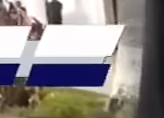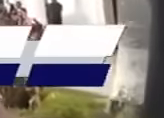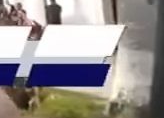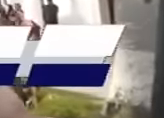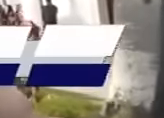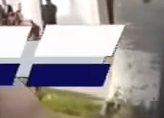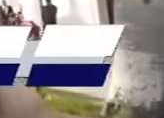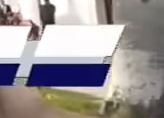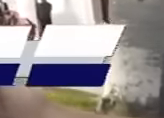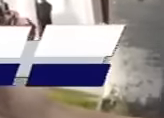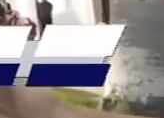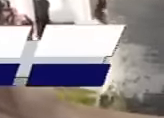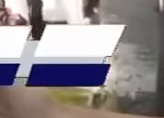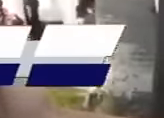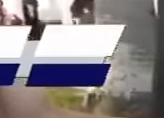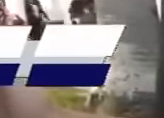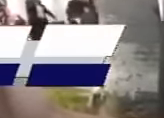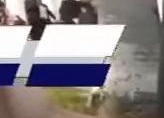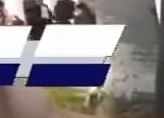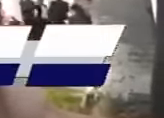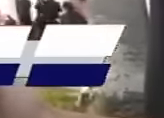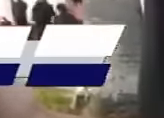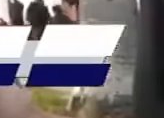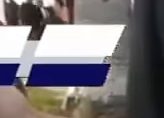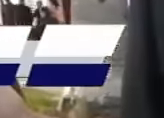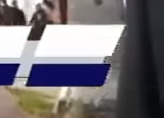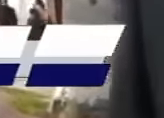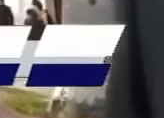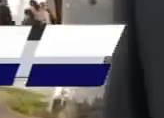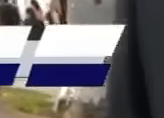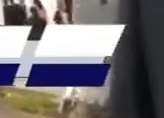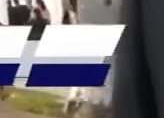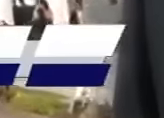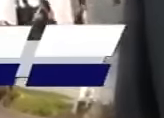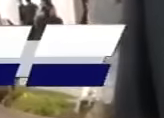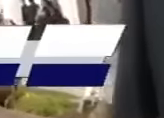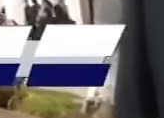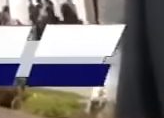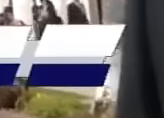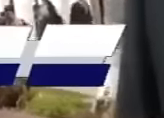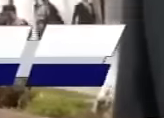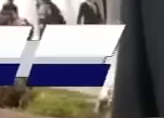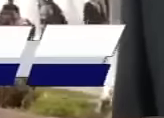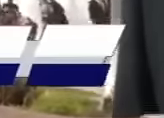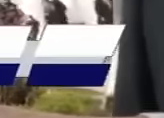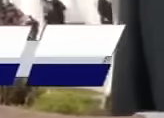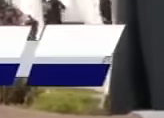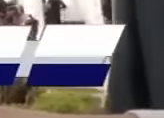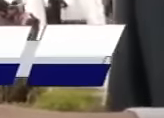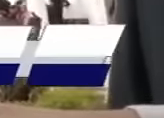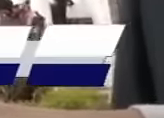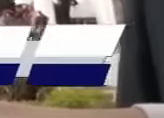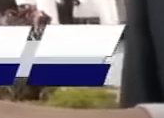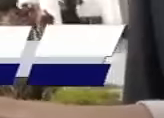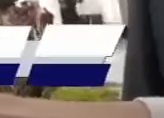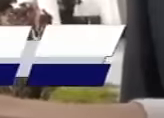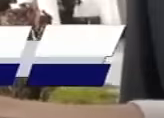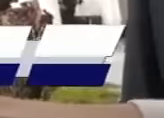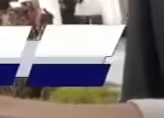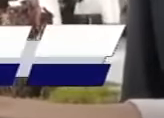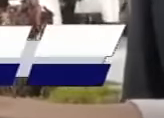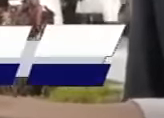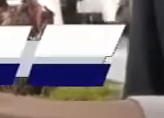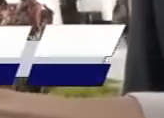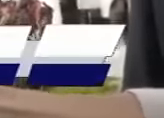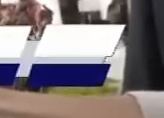particularmente Venezuela, no han surtido los efectos que ellos esperaban de una manera permanente. Claro que han causado daño, pero en el